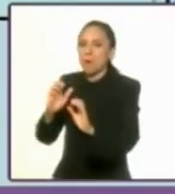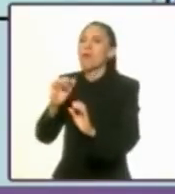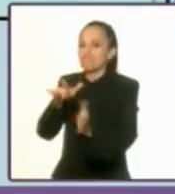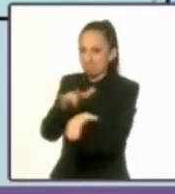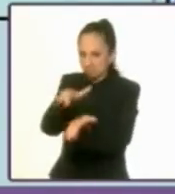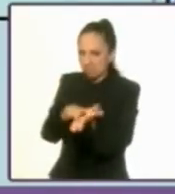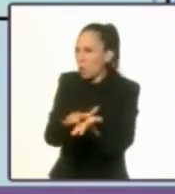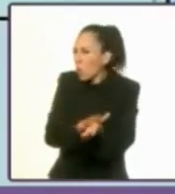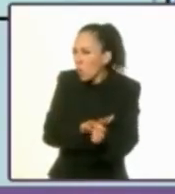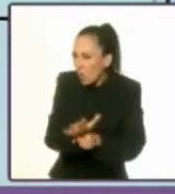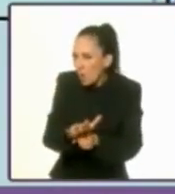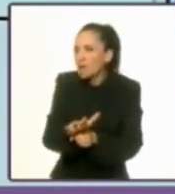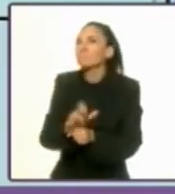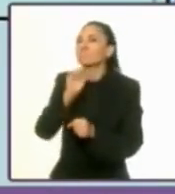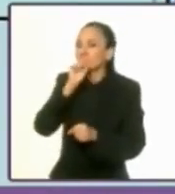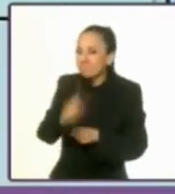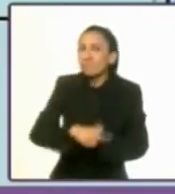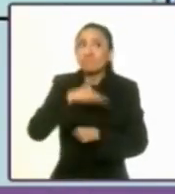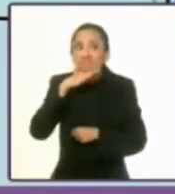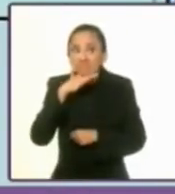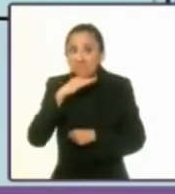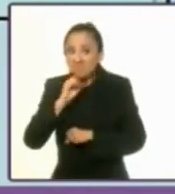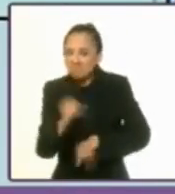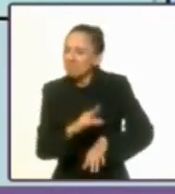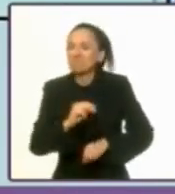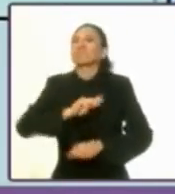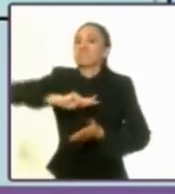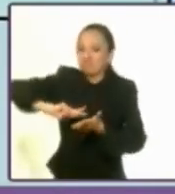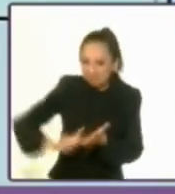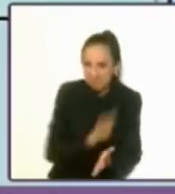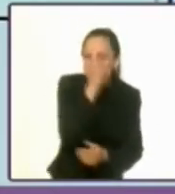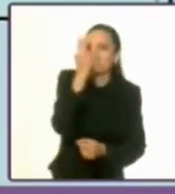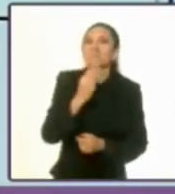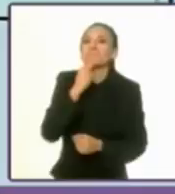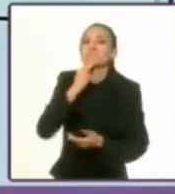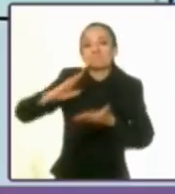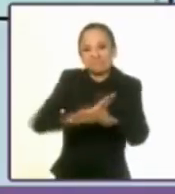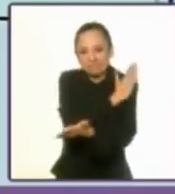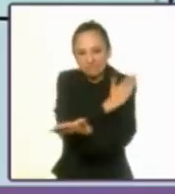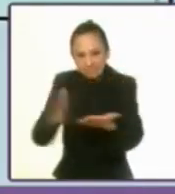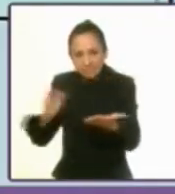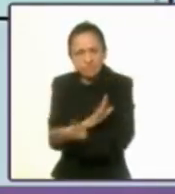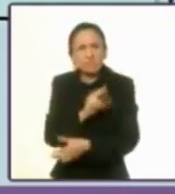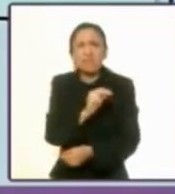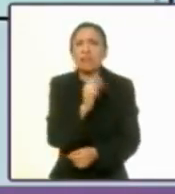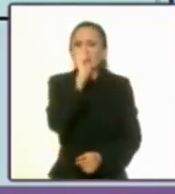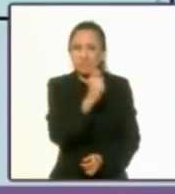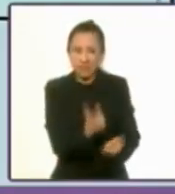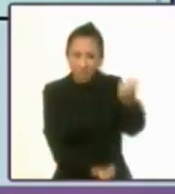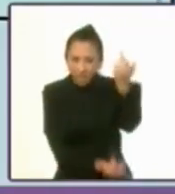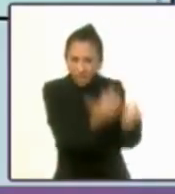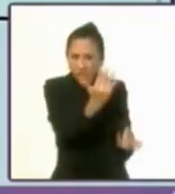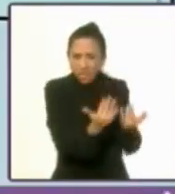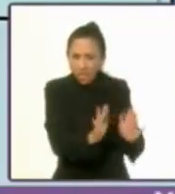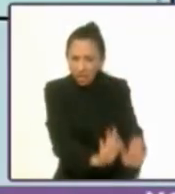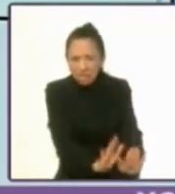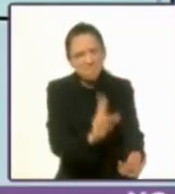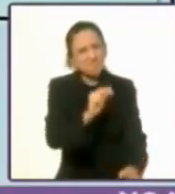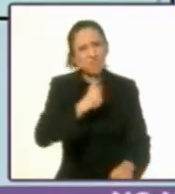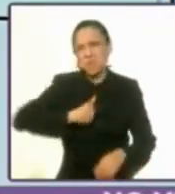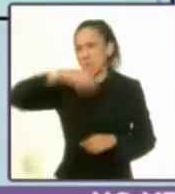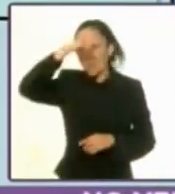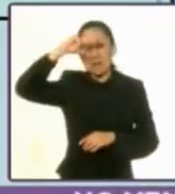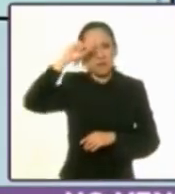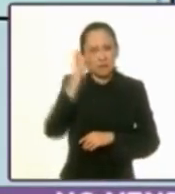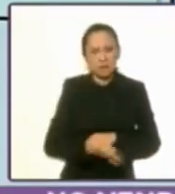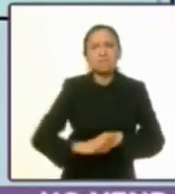no estamos de acuerdo en que se queme la basura creemos que el reciclamiento como en todas las ciudades del mundo potencia los